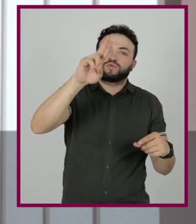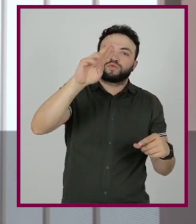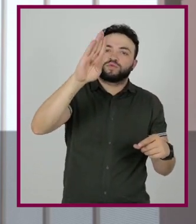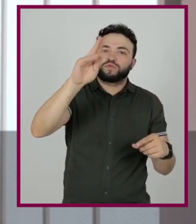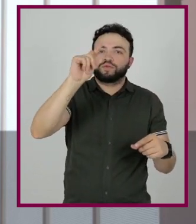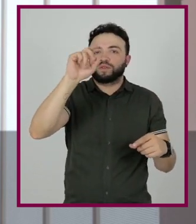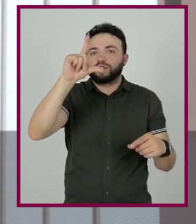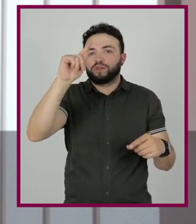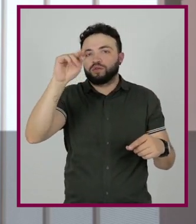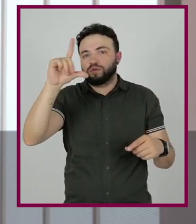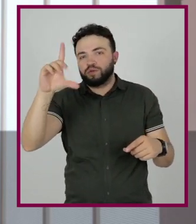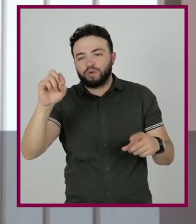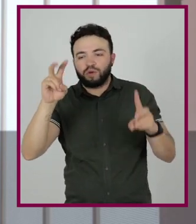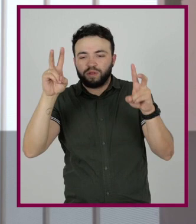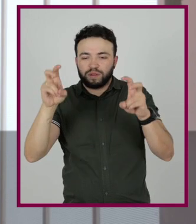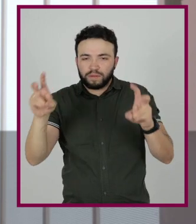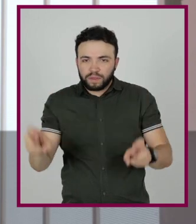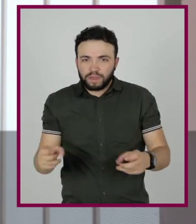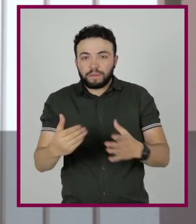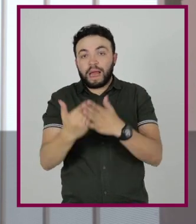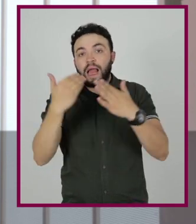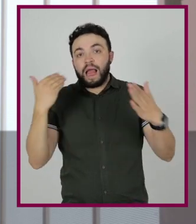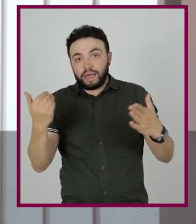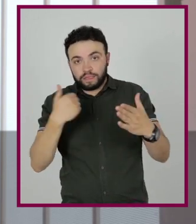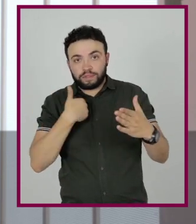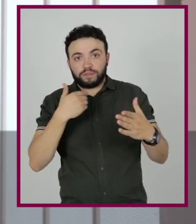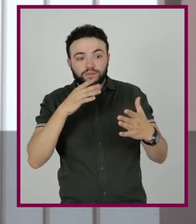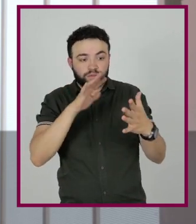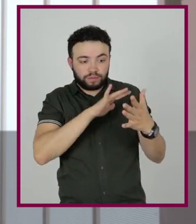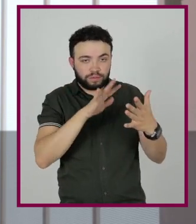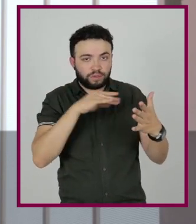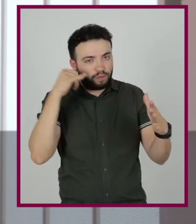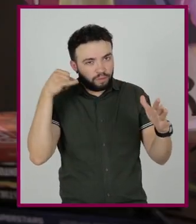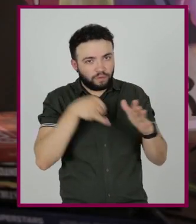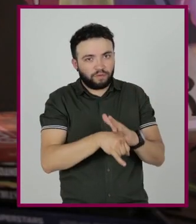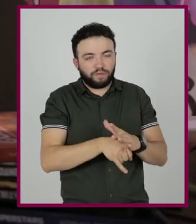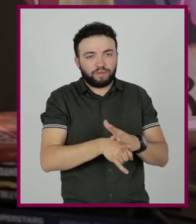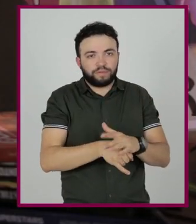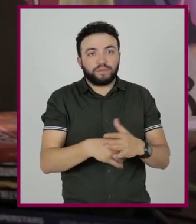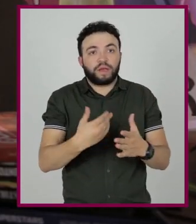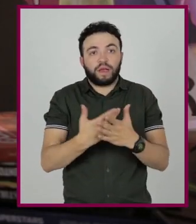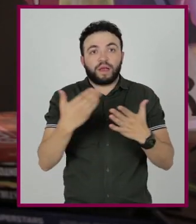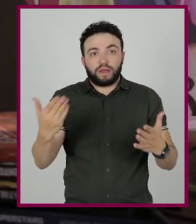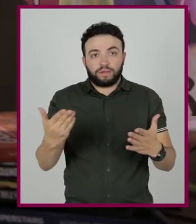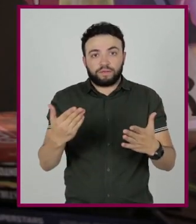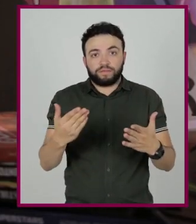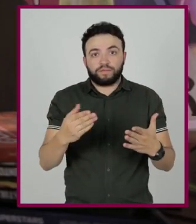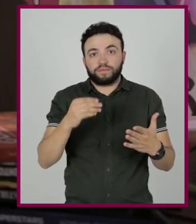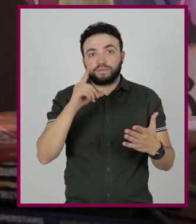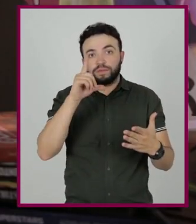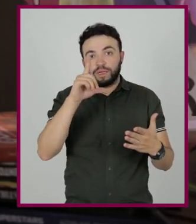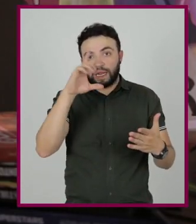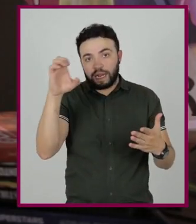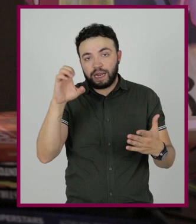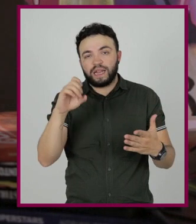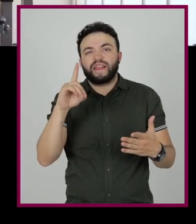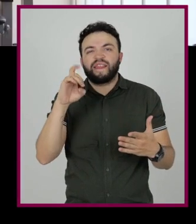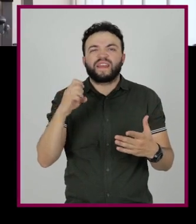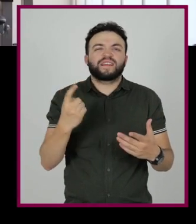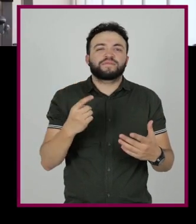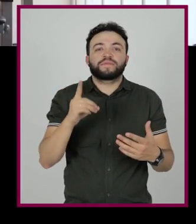O sea, hacernos preguntas sobre el contenido del tema antes de leerlo profundamente. Ahora vamos con le de